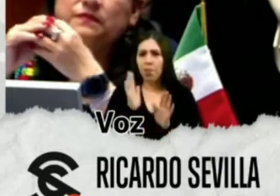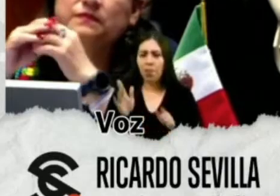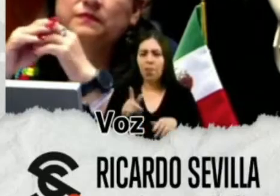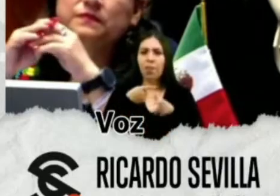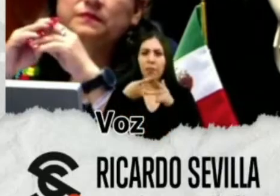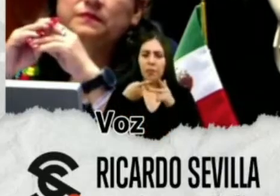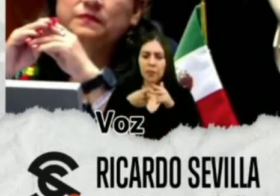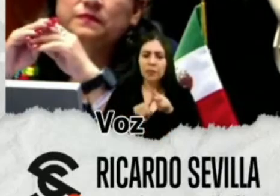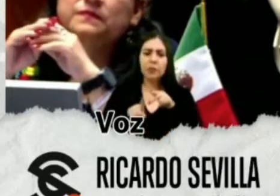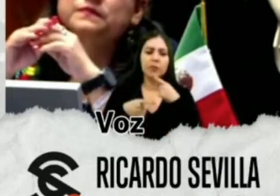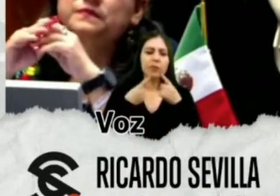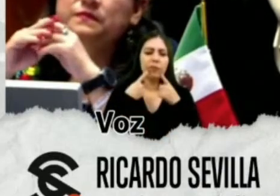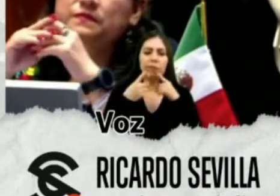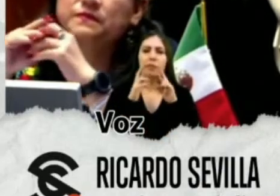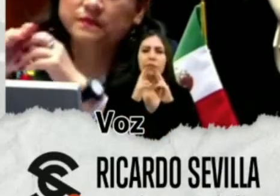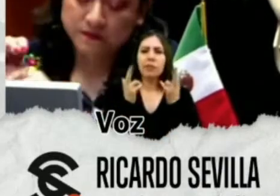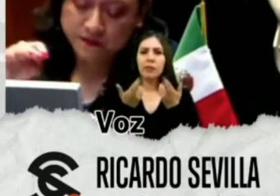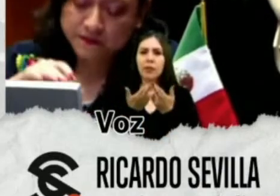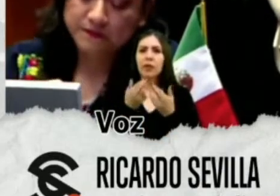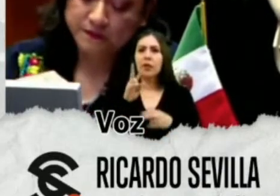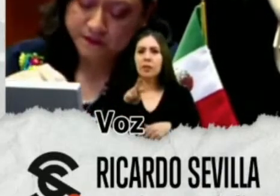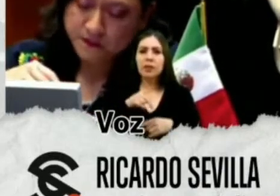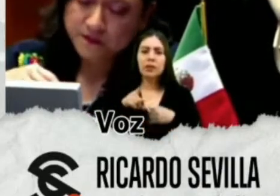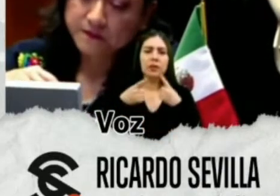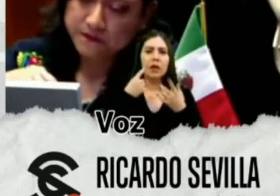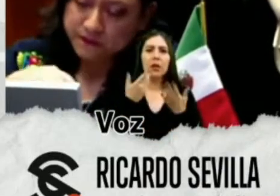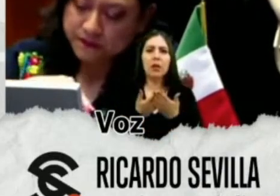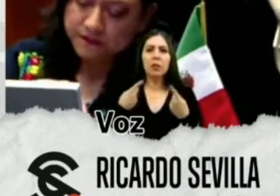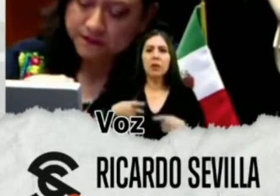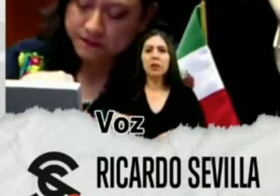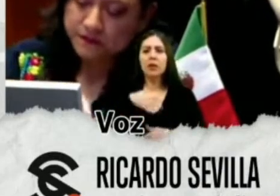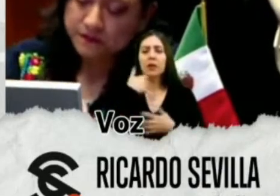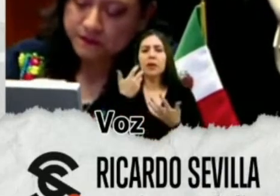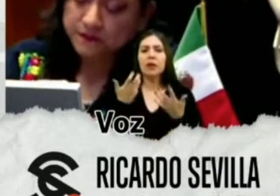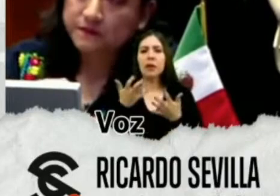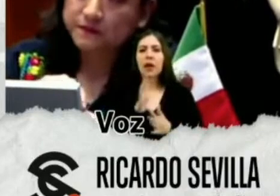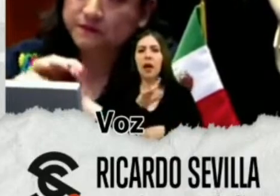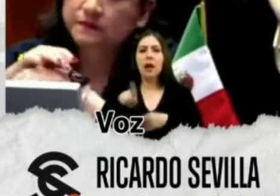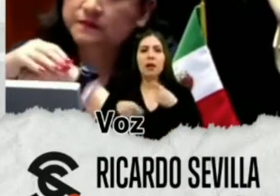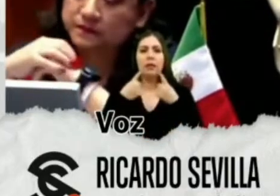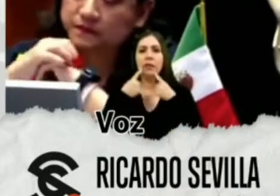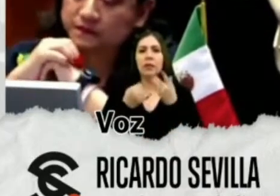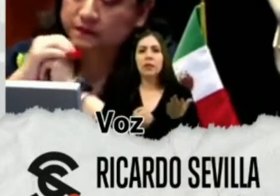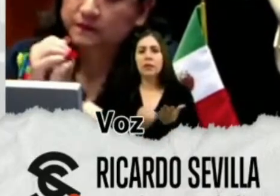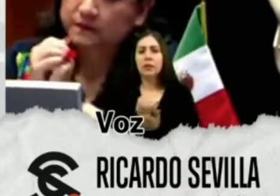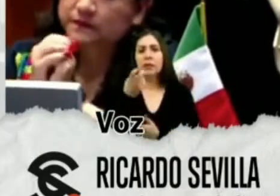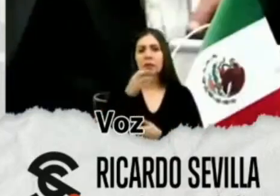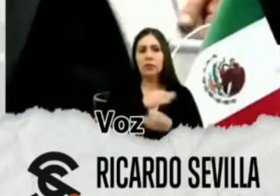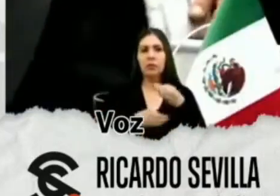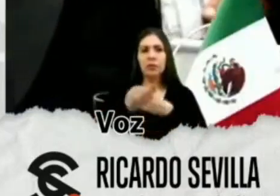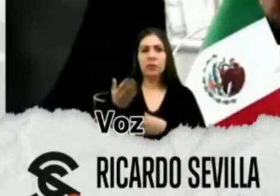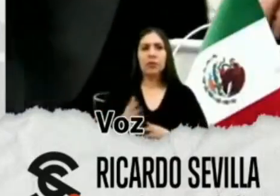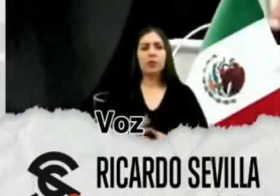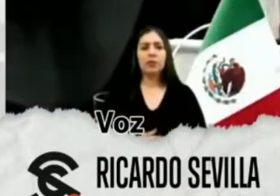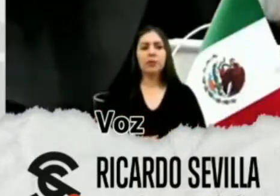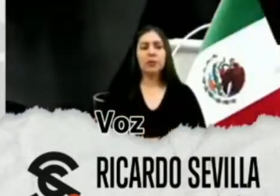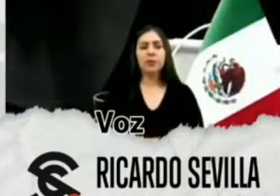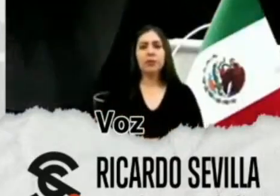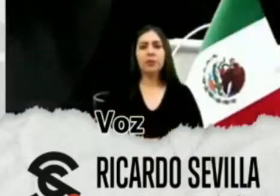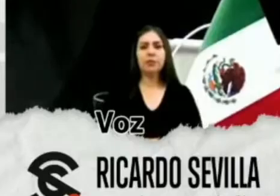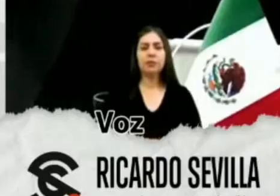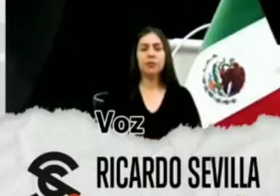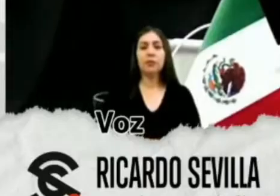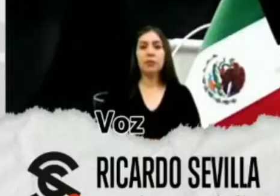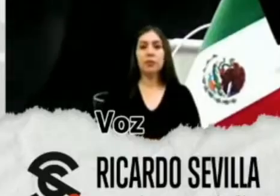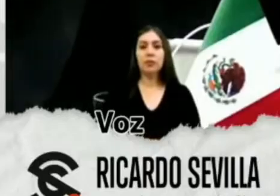por los intereses, es esencial que eso se lleve a cabo. Ahora, que no me extraña que esté ahí